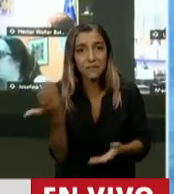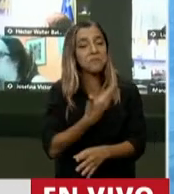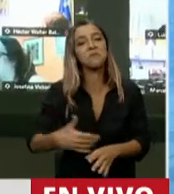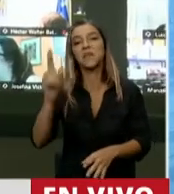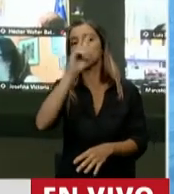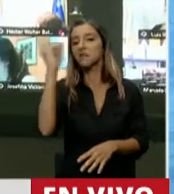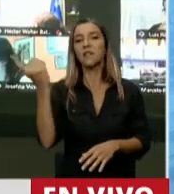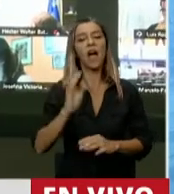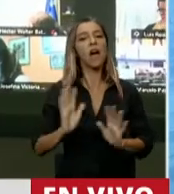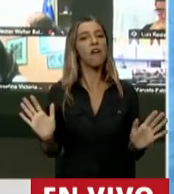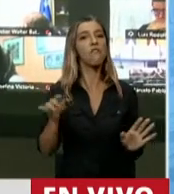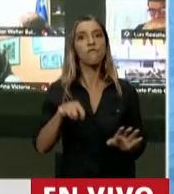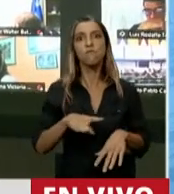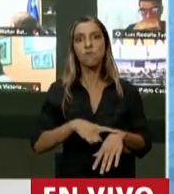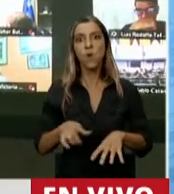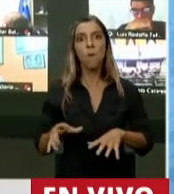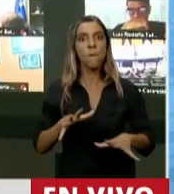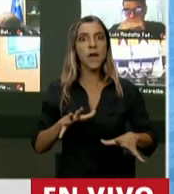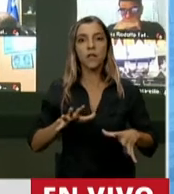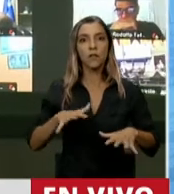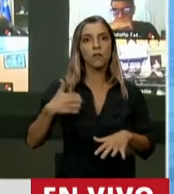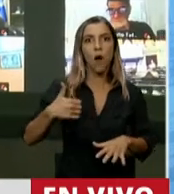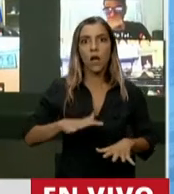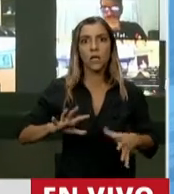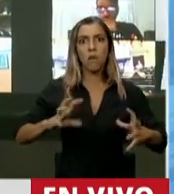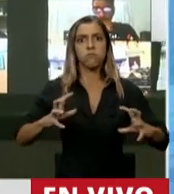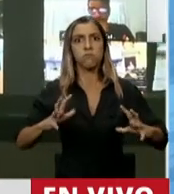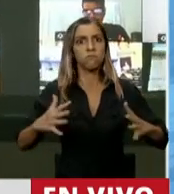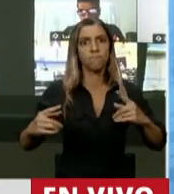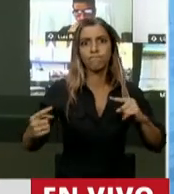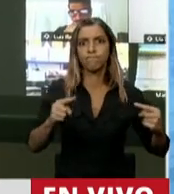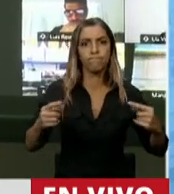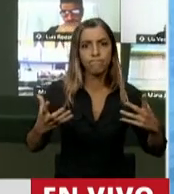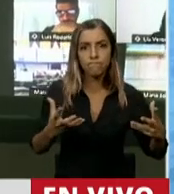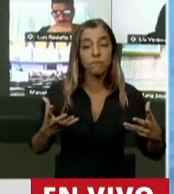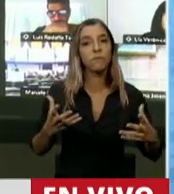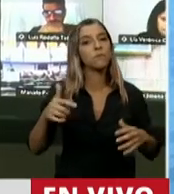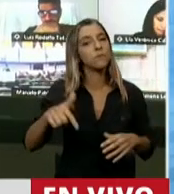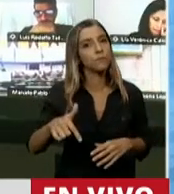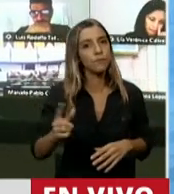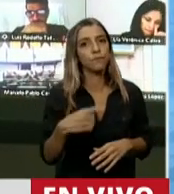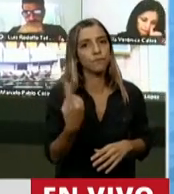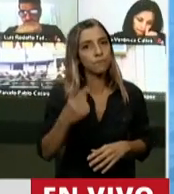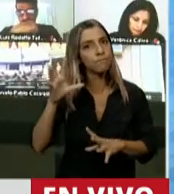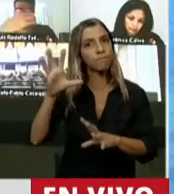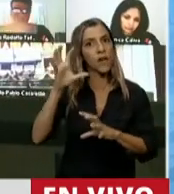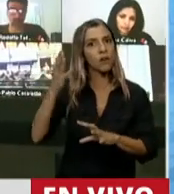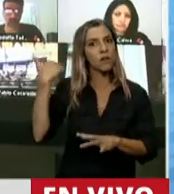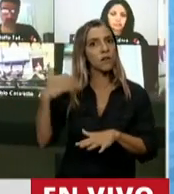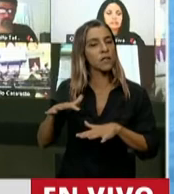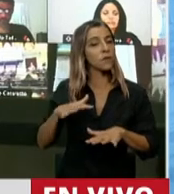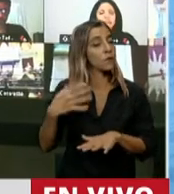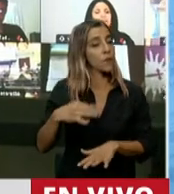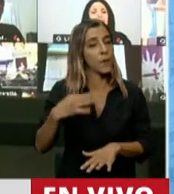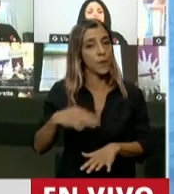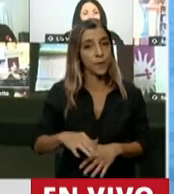puso en tensión al país y creo que hoy si no tenemos en cuenta toda esta situación vamos a estar